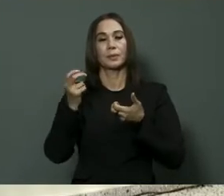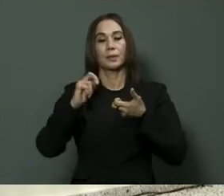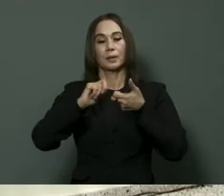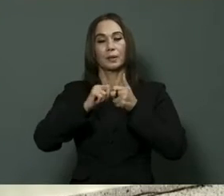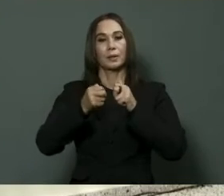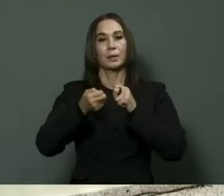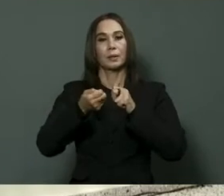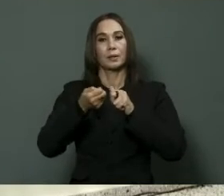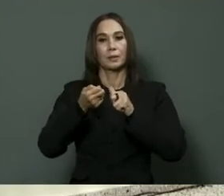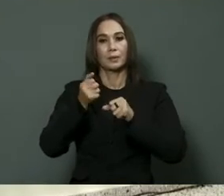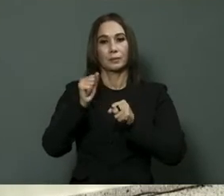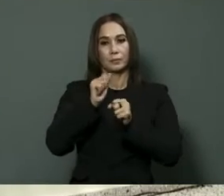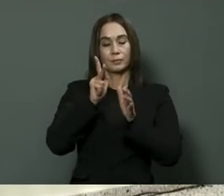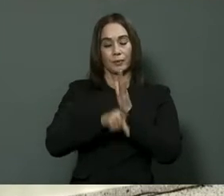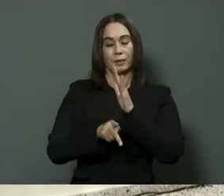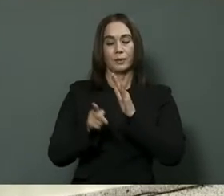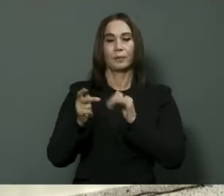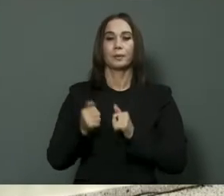la impunidad.